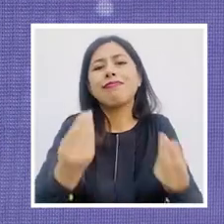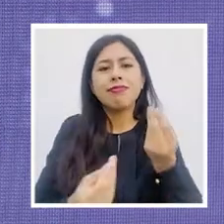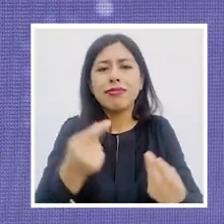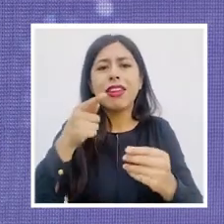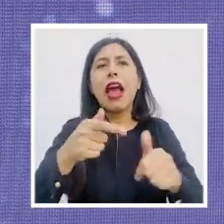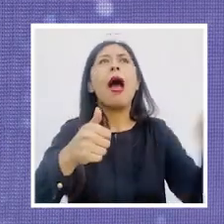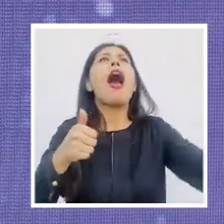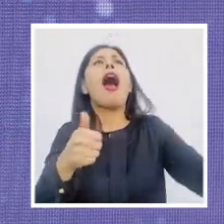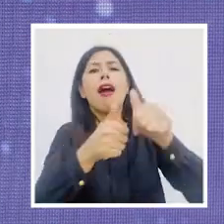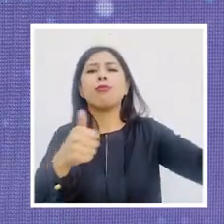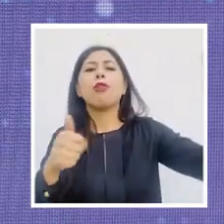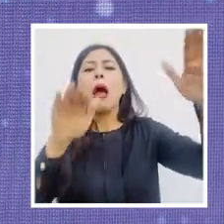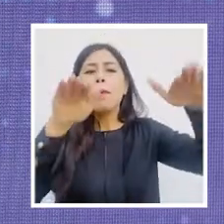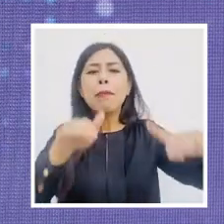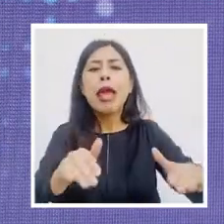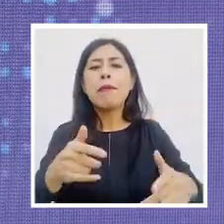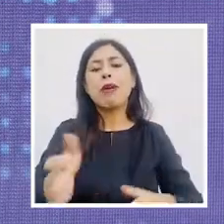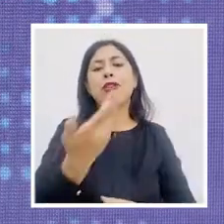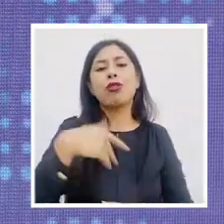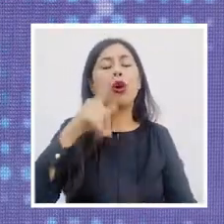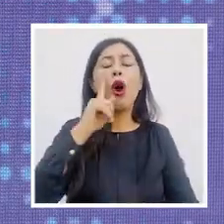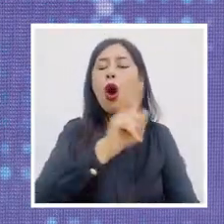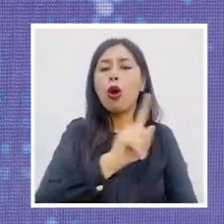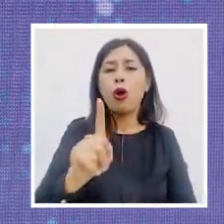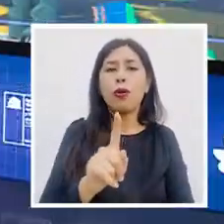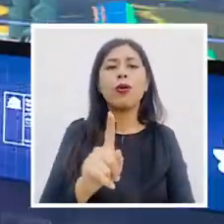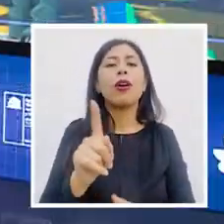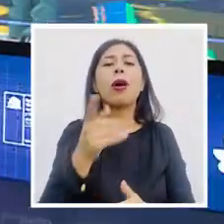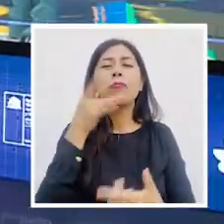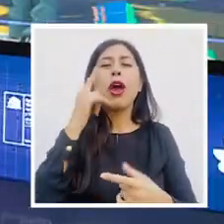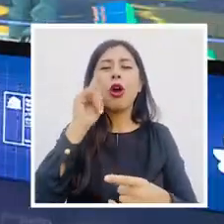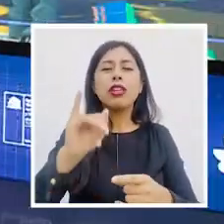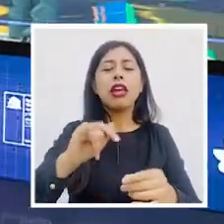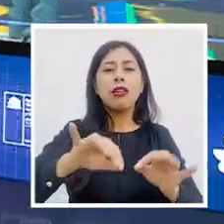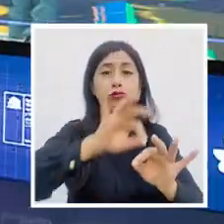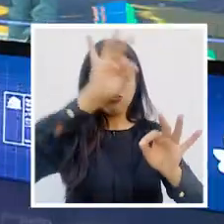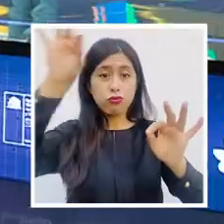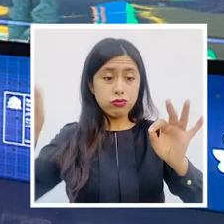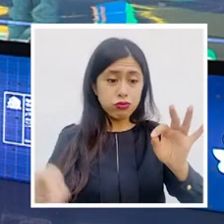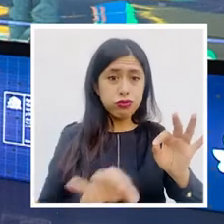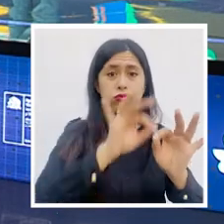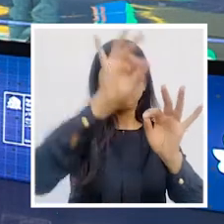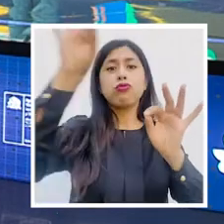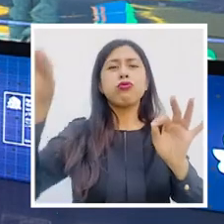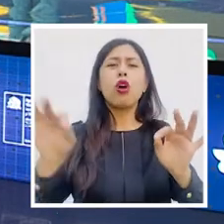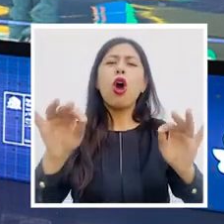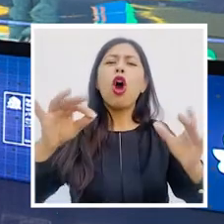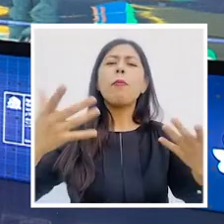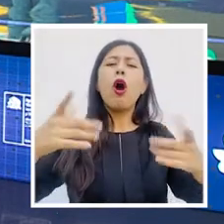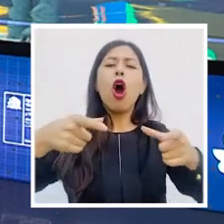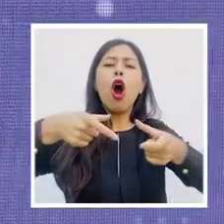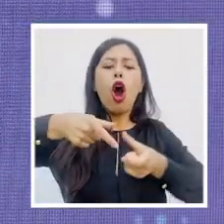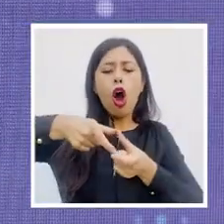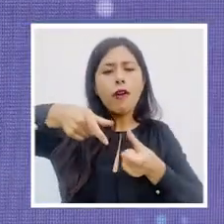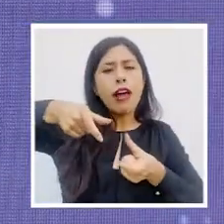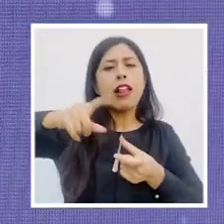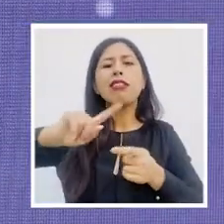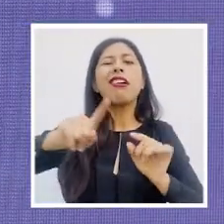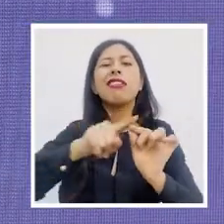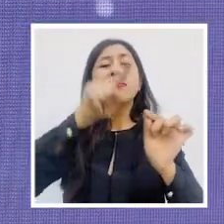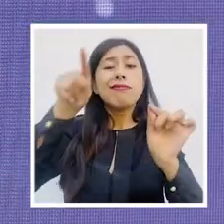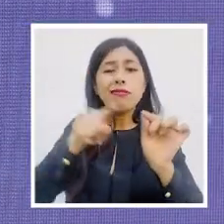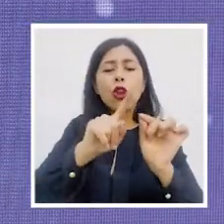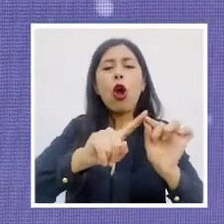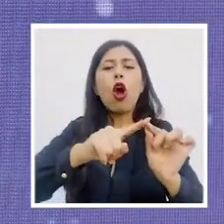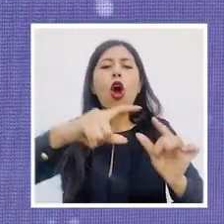fuera, siempre estaría a la misma distancia de nosotros. Claro. Pero se mueve en una órbita un poquito ovalada. Entonces, de repente la Luna